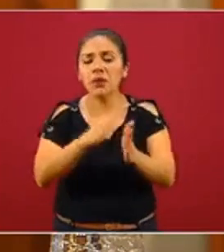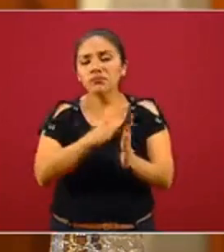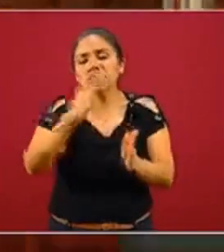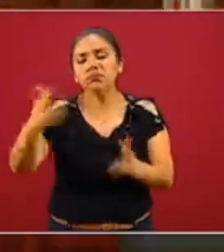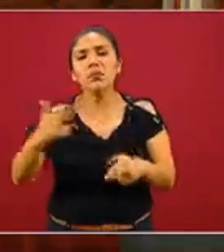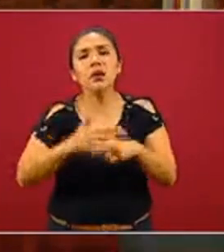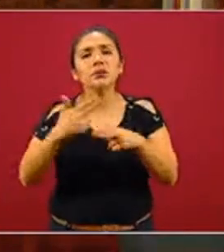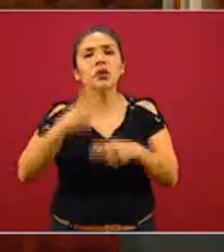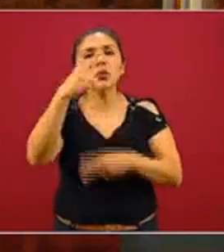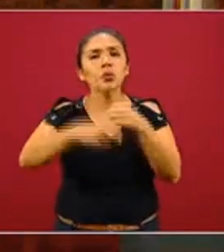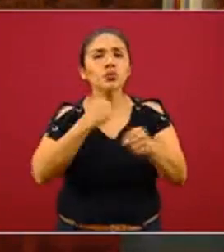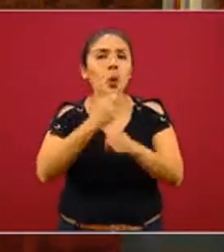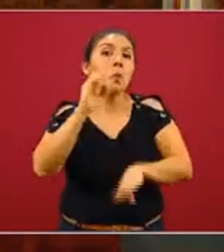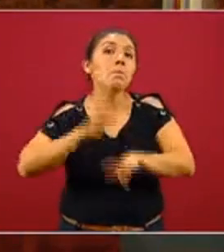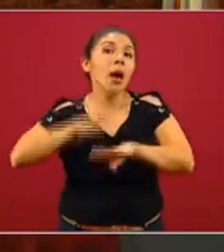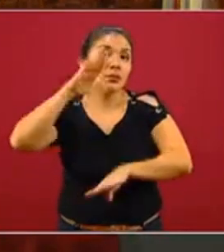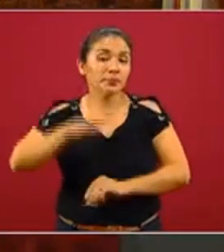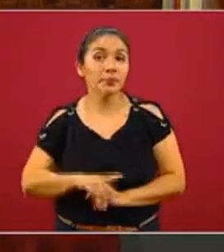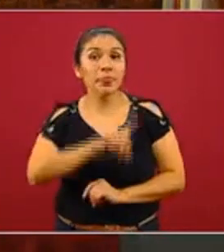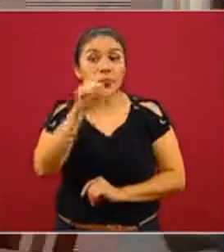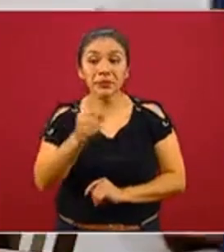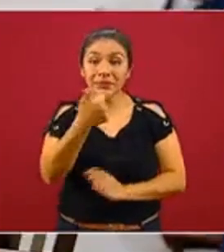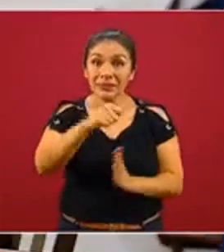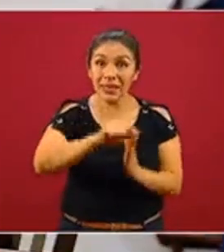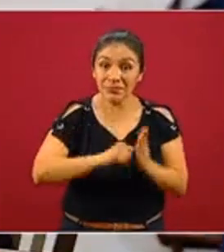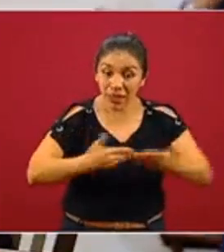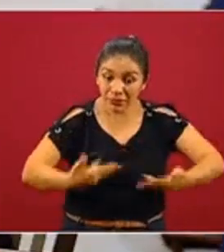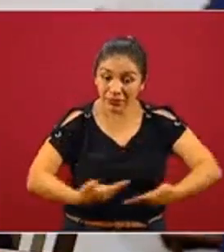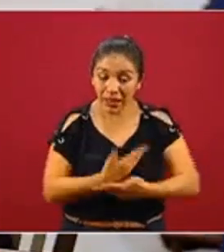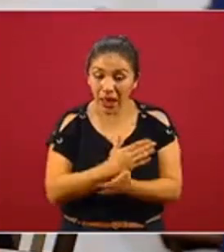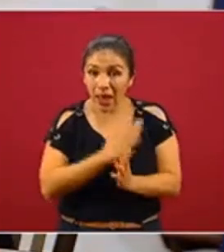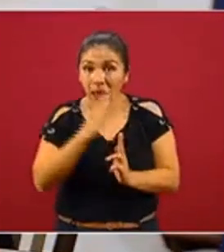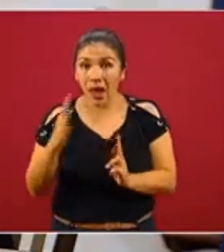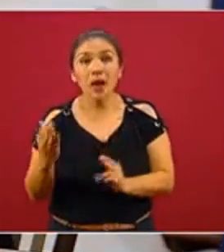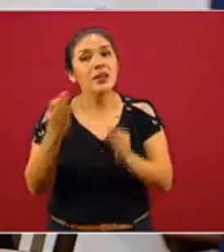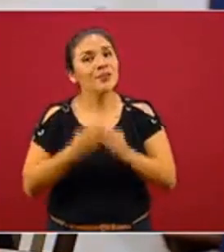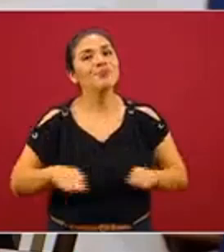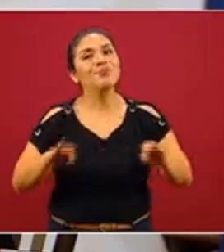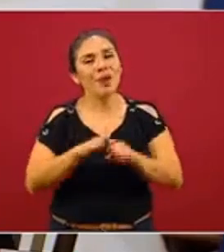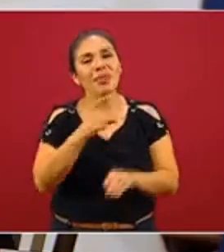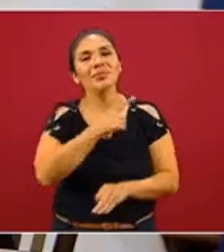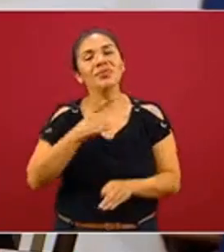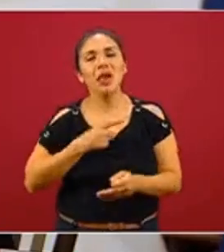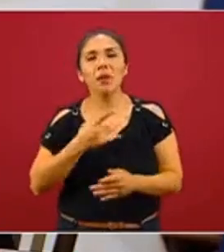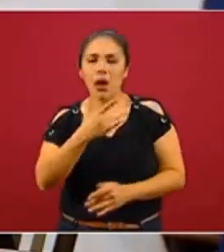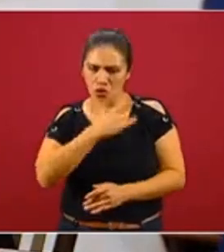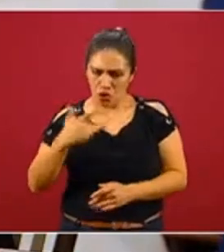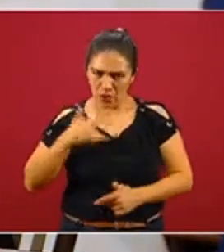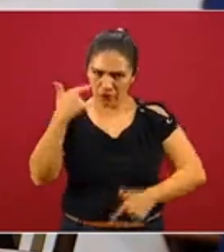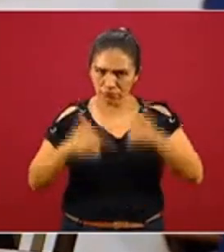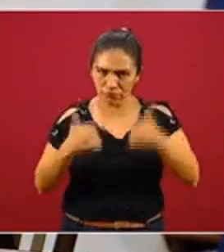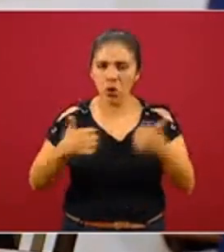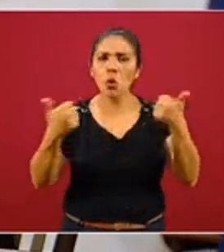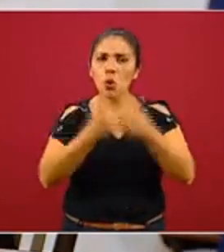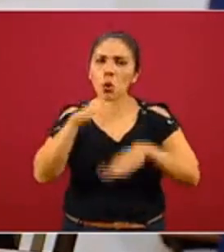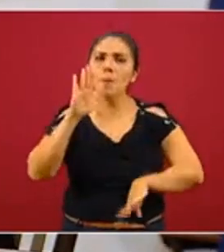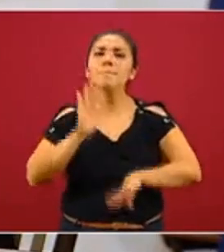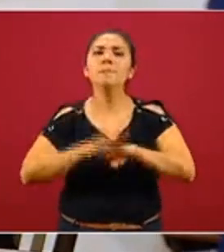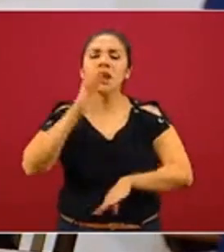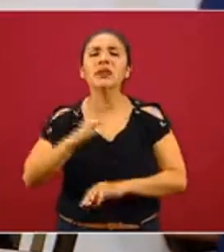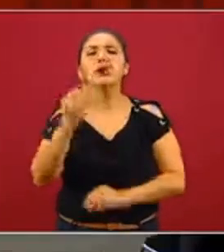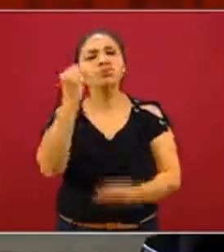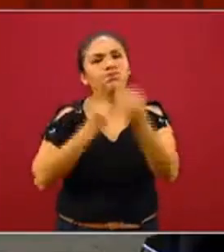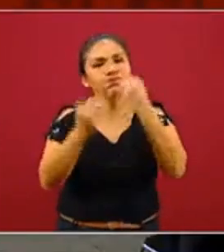o más. Después de los 6 meses es esencial complementar la lactancia con alimentos y bebidas sanas